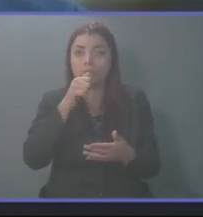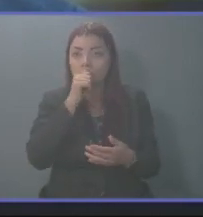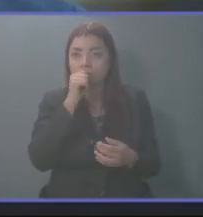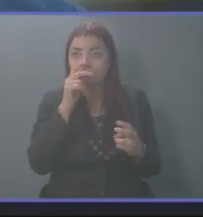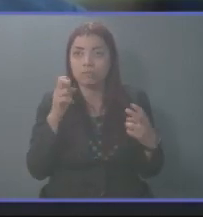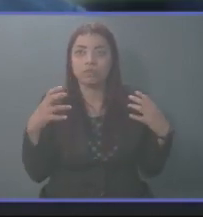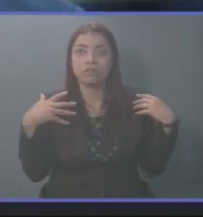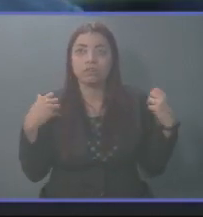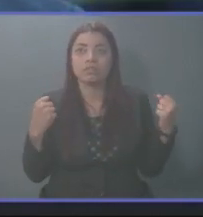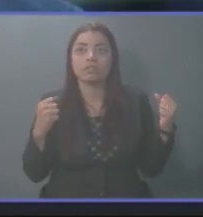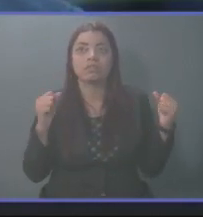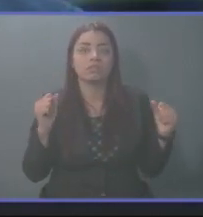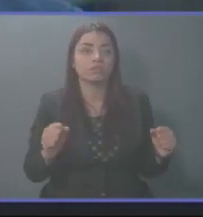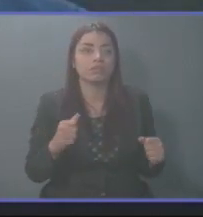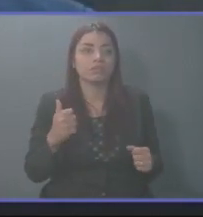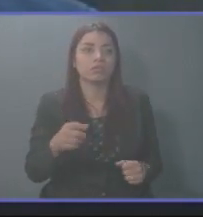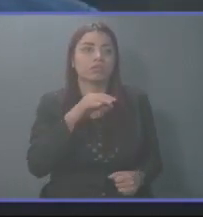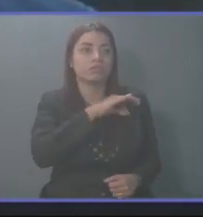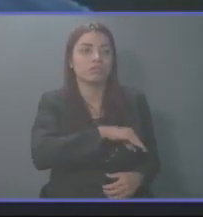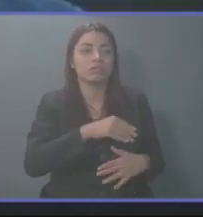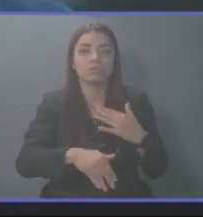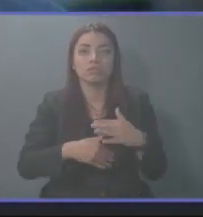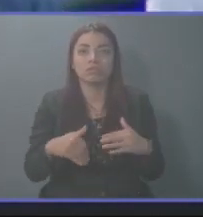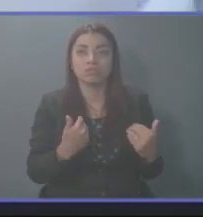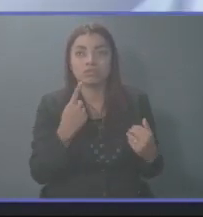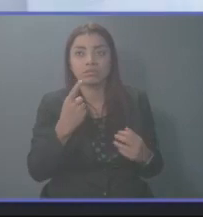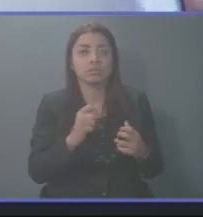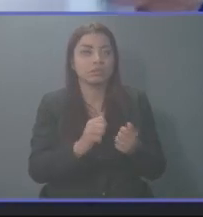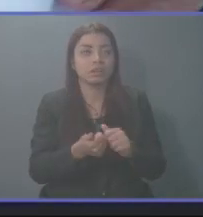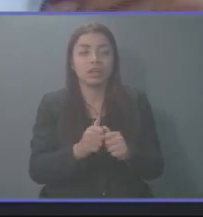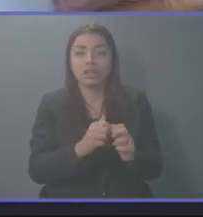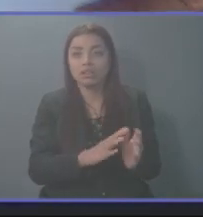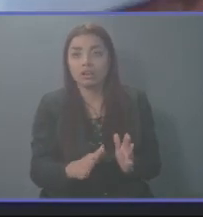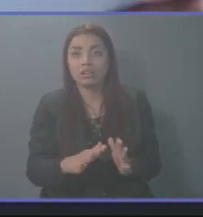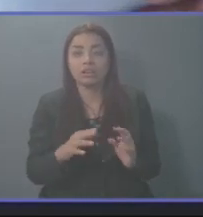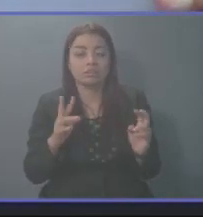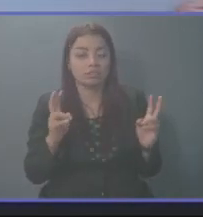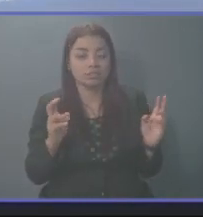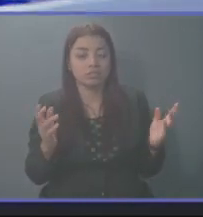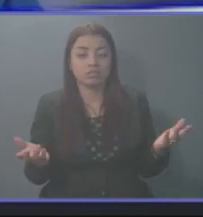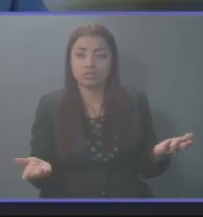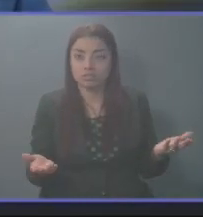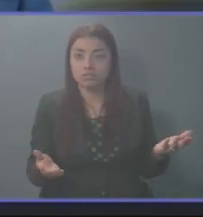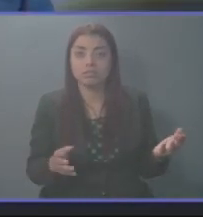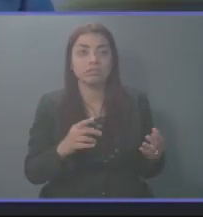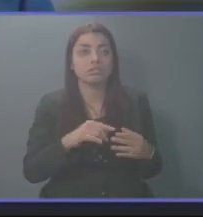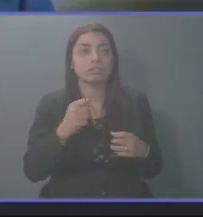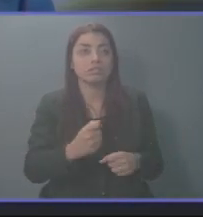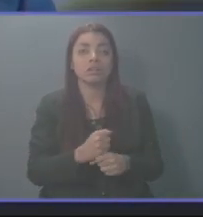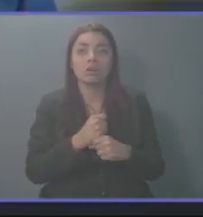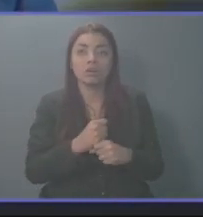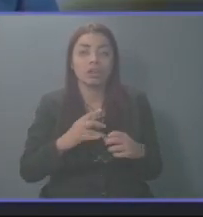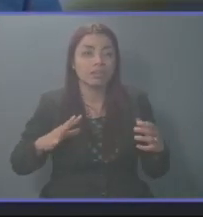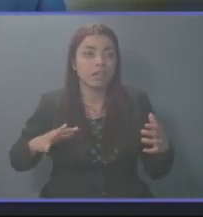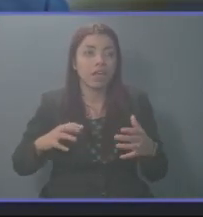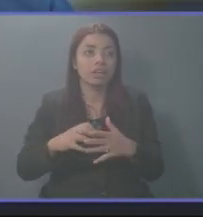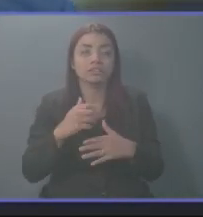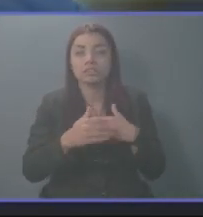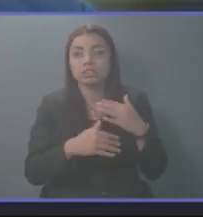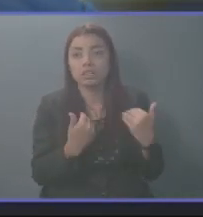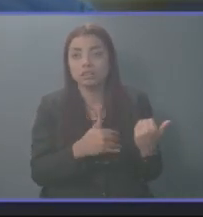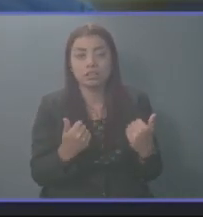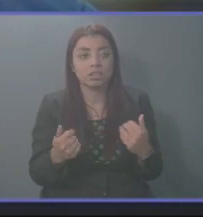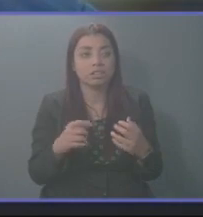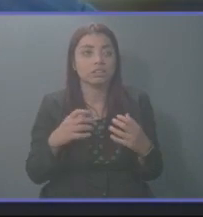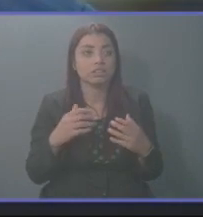salud a fin de incrementar beneficios a favor de los atletas. Cierro comillas. Seguros contra accidentes y de